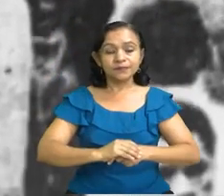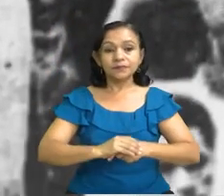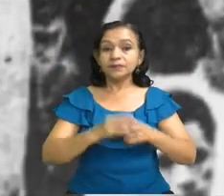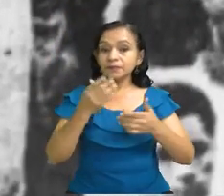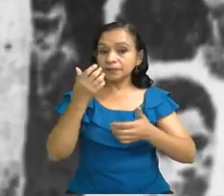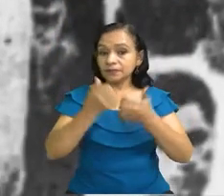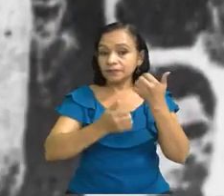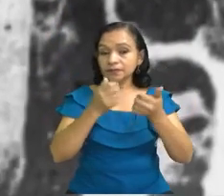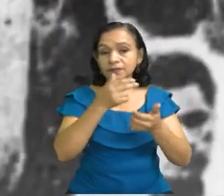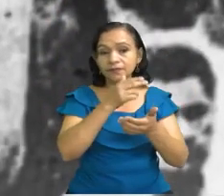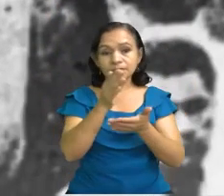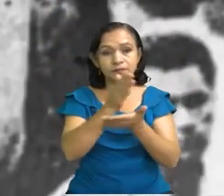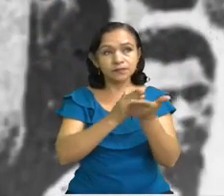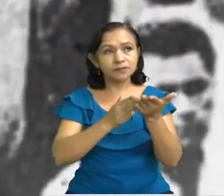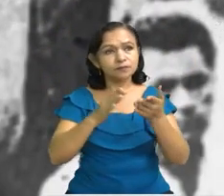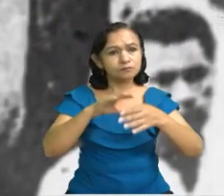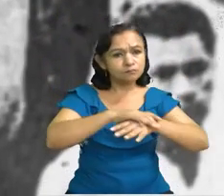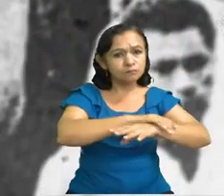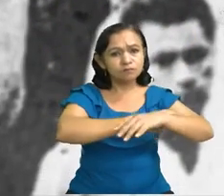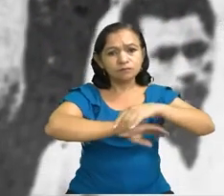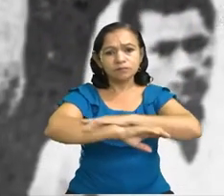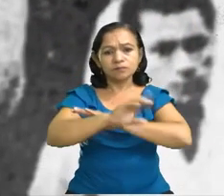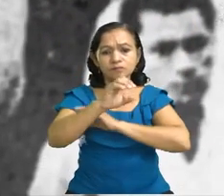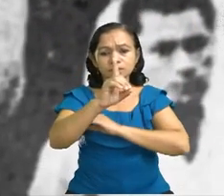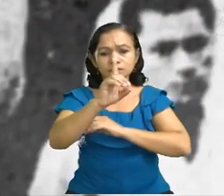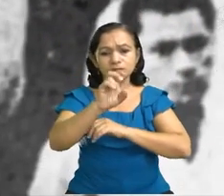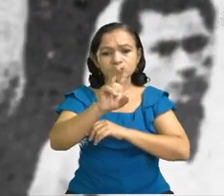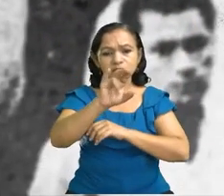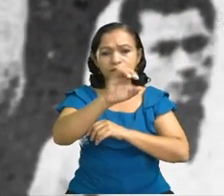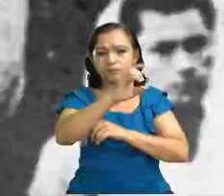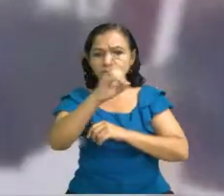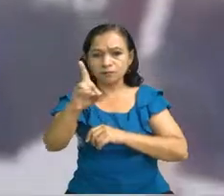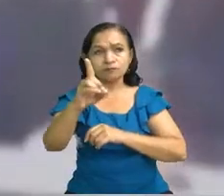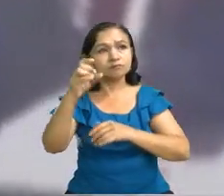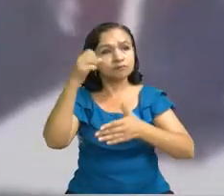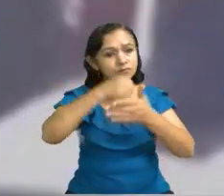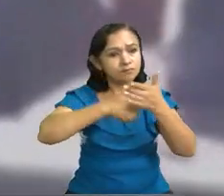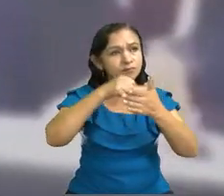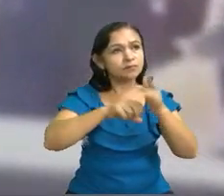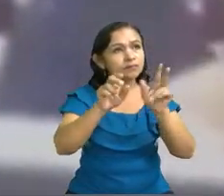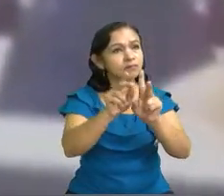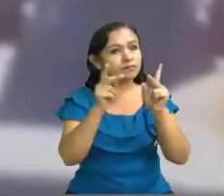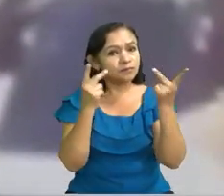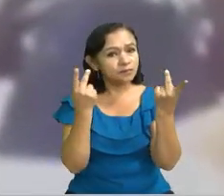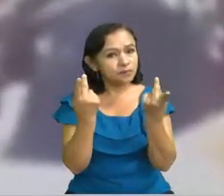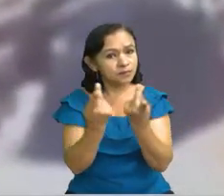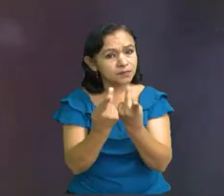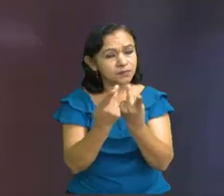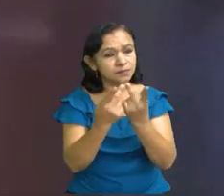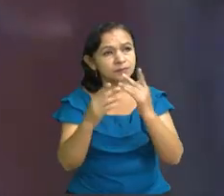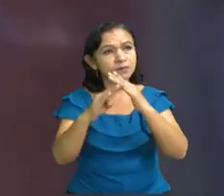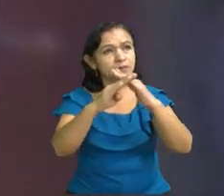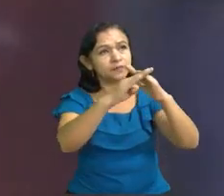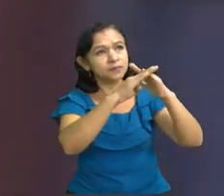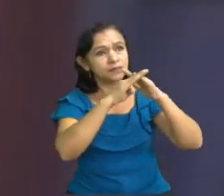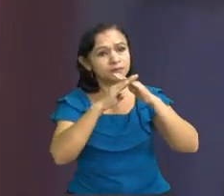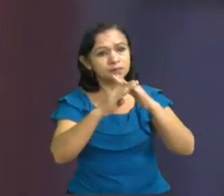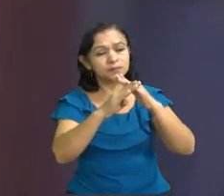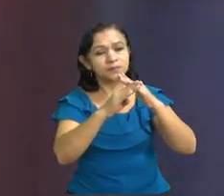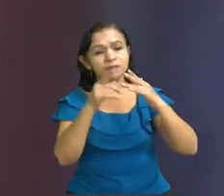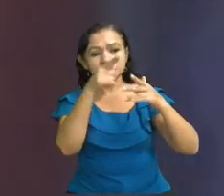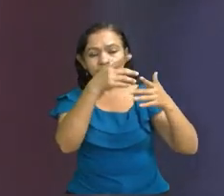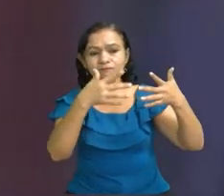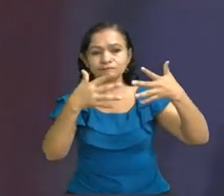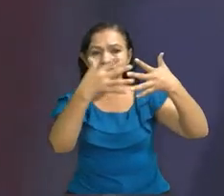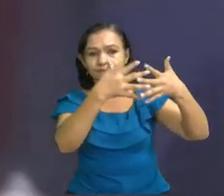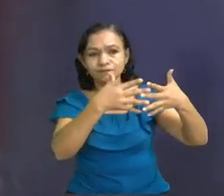de ello, hubo valientes compañeros como David Tejada, que defendieron al pueblo indefenso contra las balas de fabricación